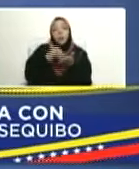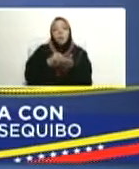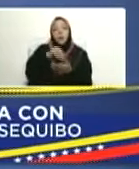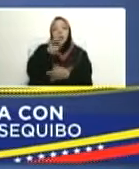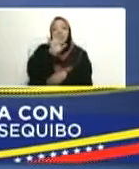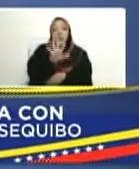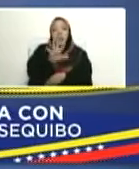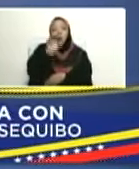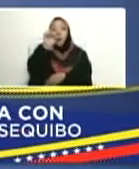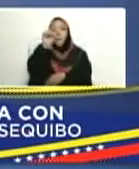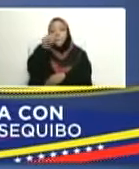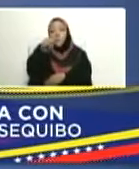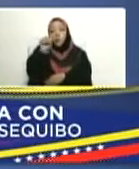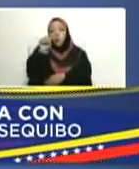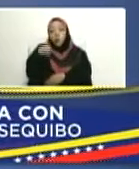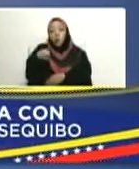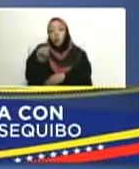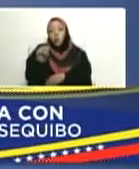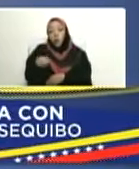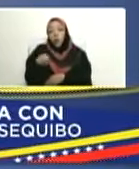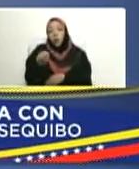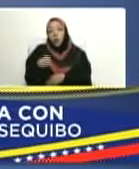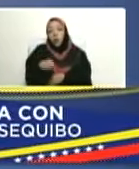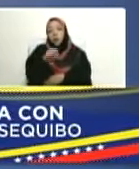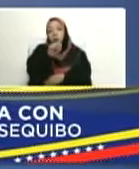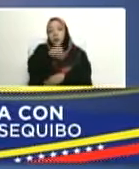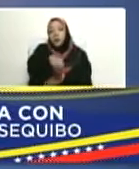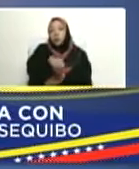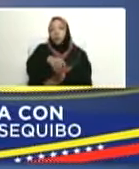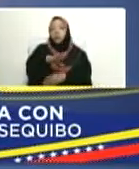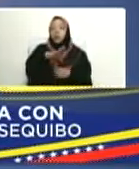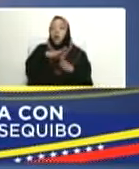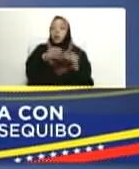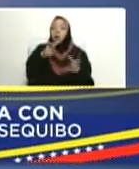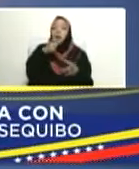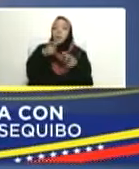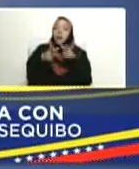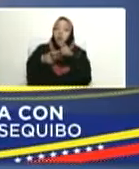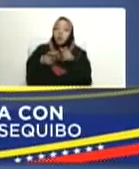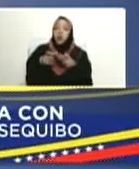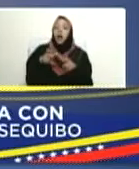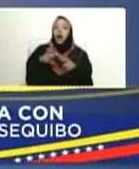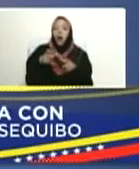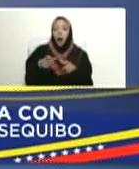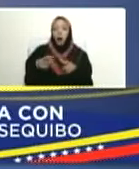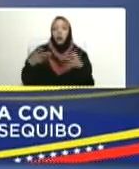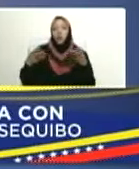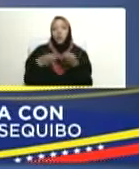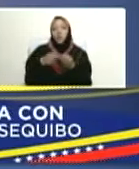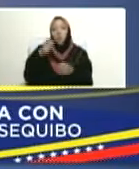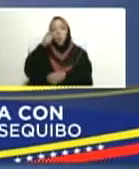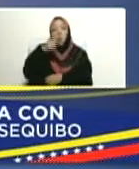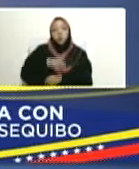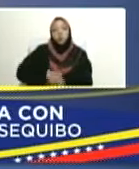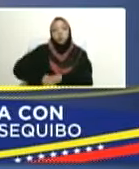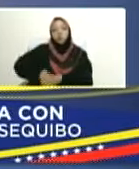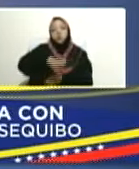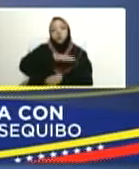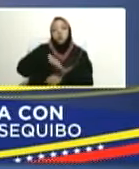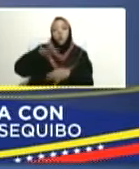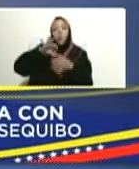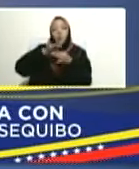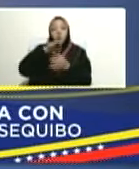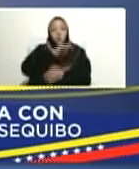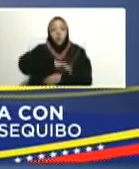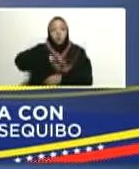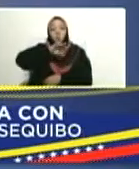Venezuela del siglo XXI tiene pueblo, tiene Fuerza Armada Nacional Bolivariana, tiene Unión Cívico-Militar,